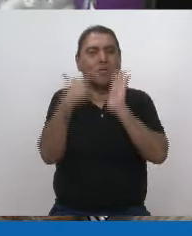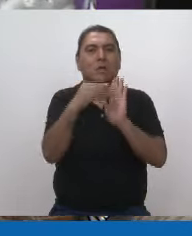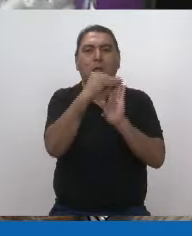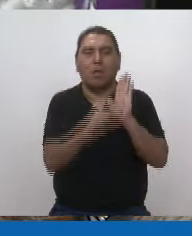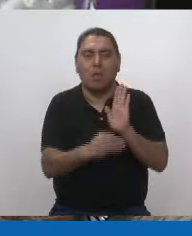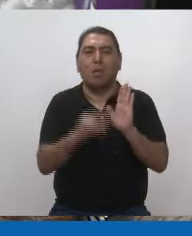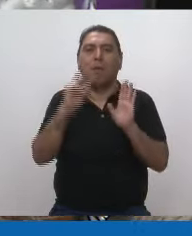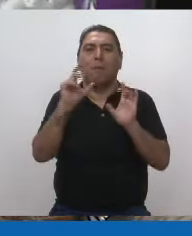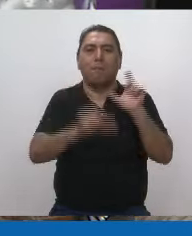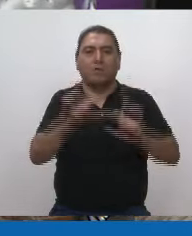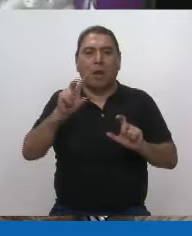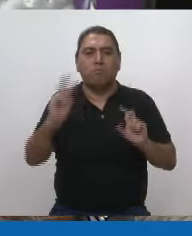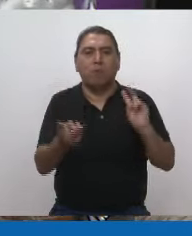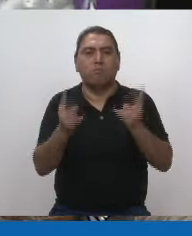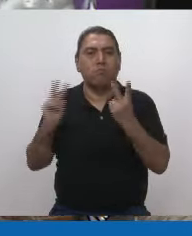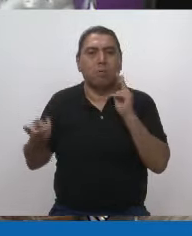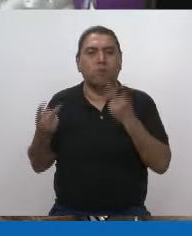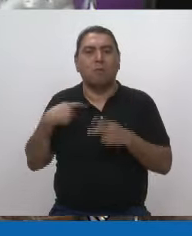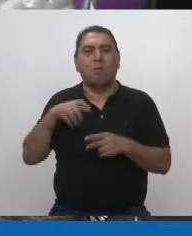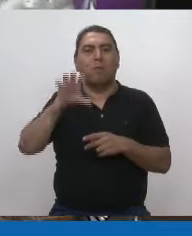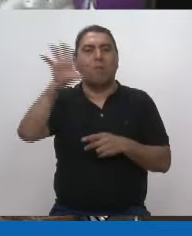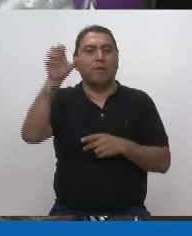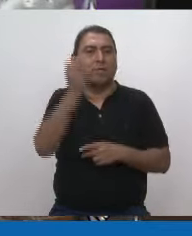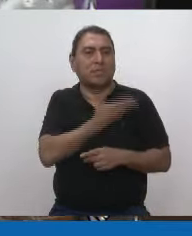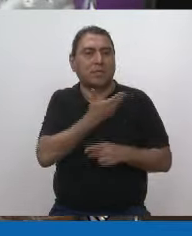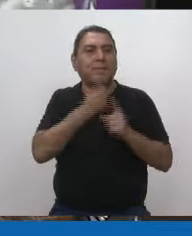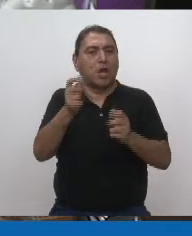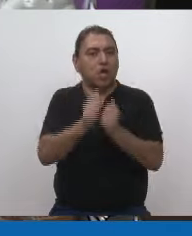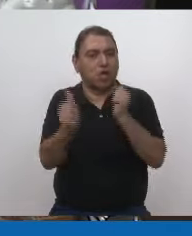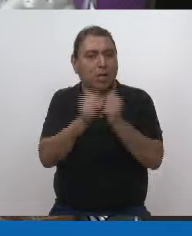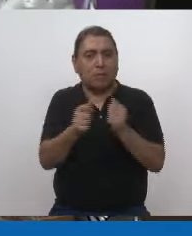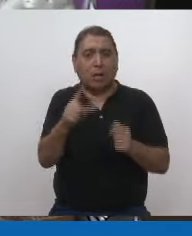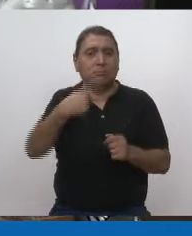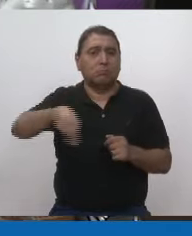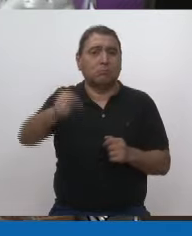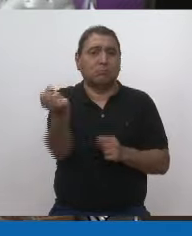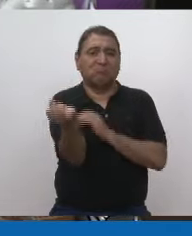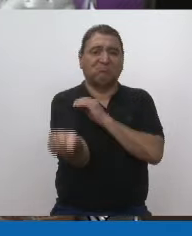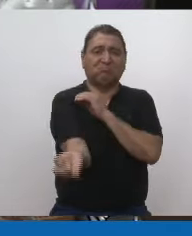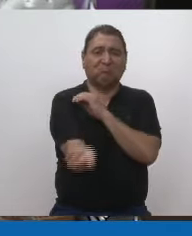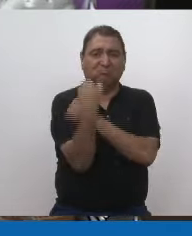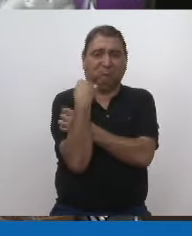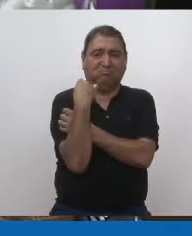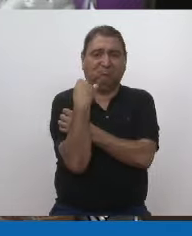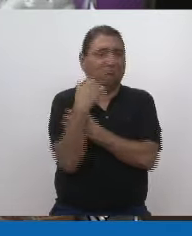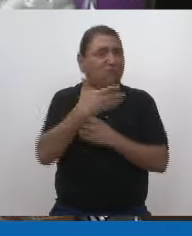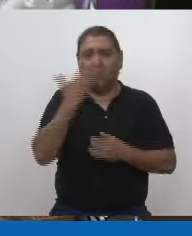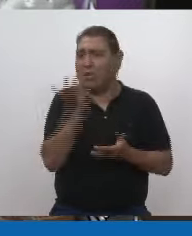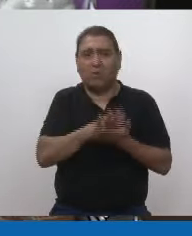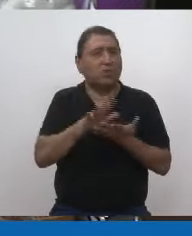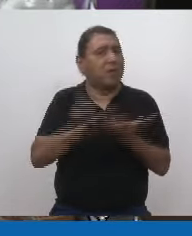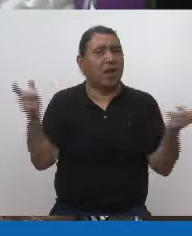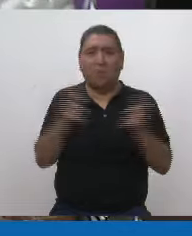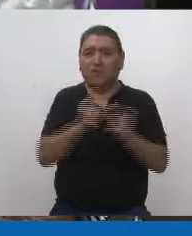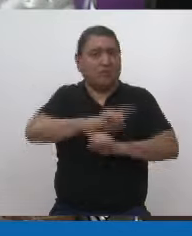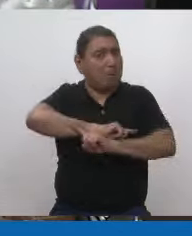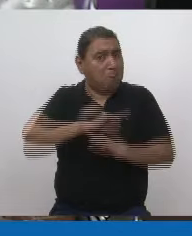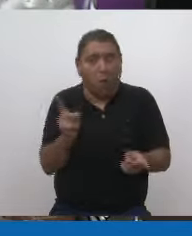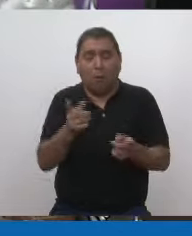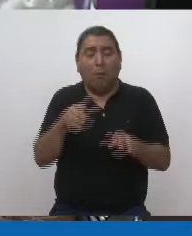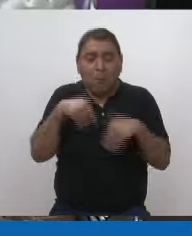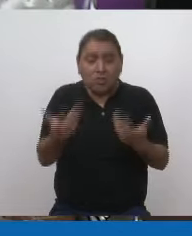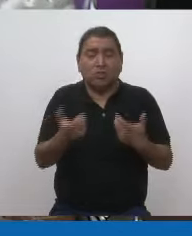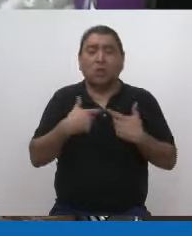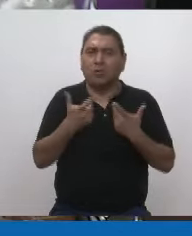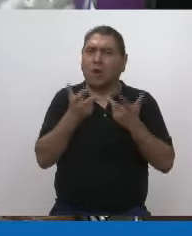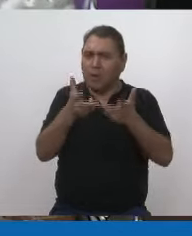provincia, pero no les importó, no me escucharon, no se trató ni siquiera en comisión. Por eso les digo si